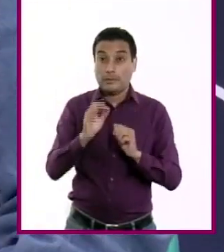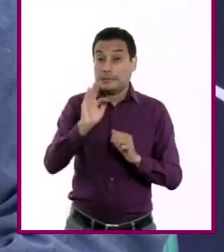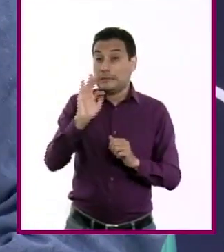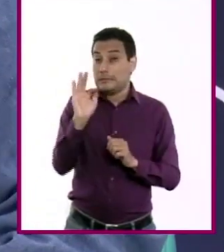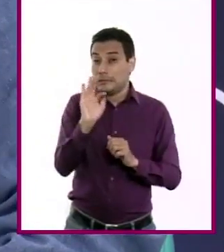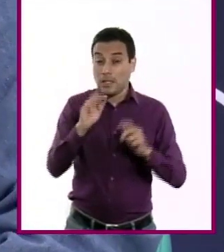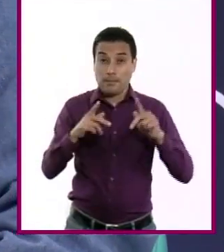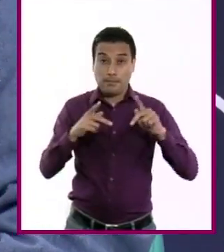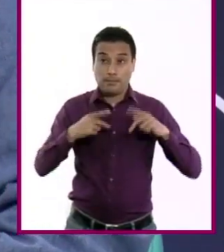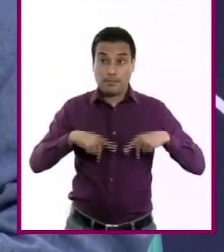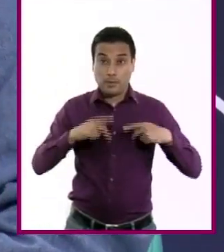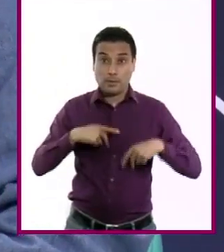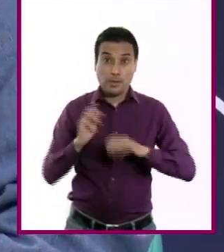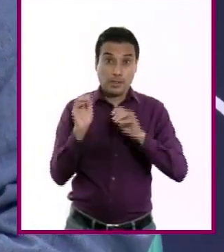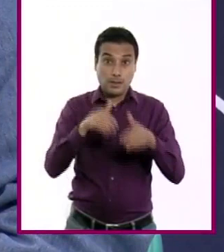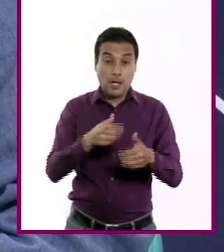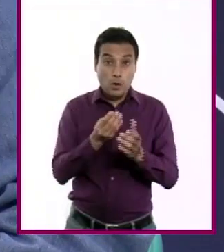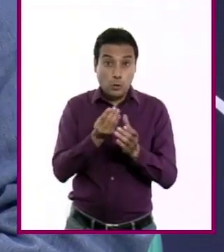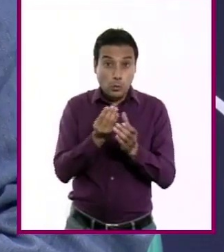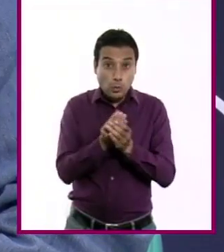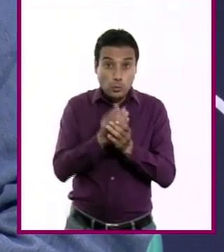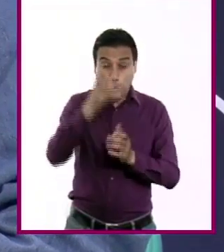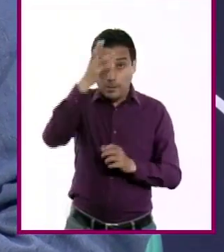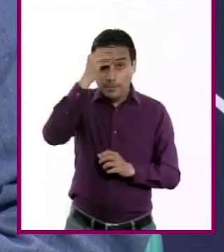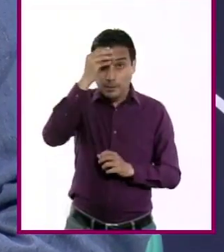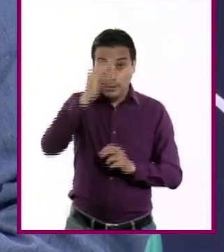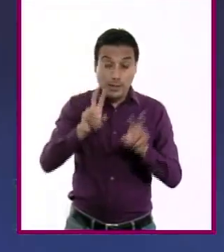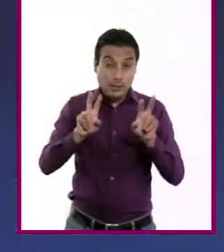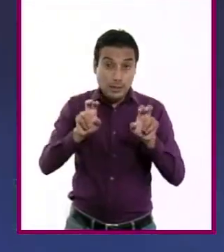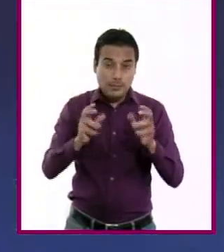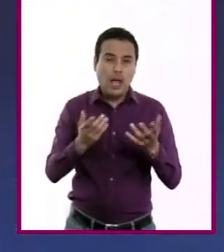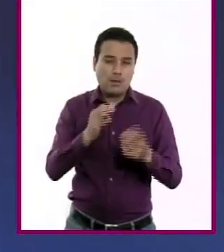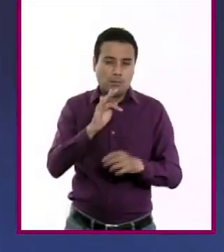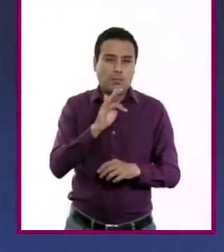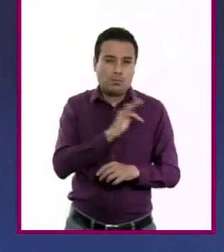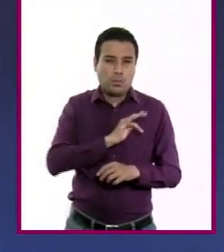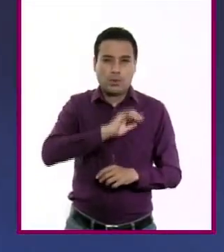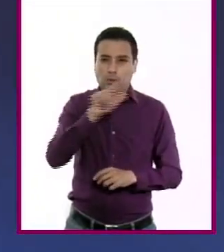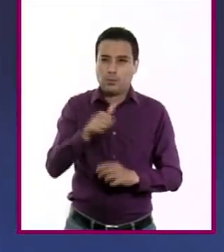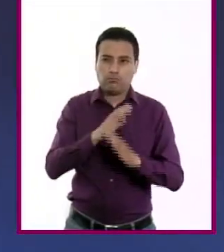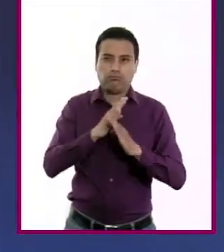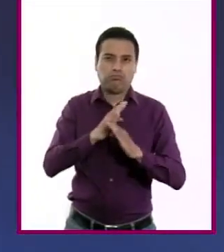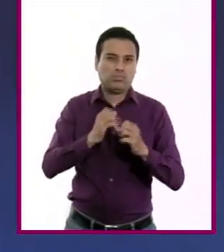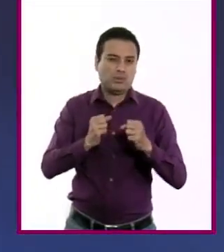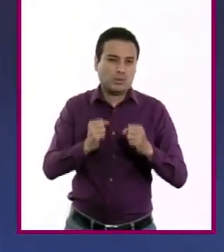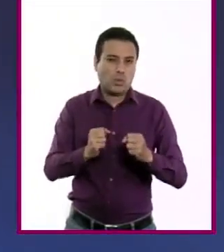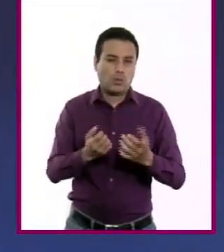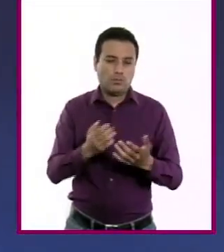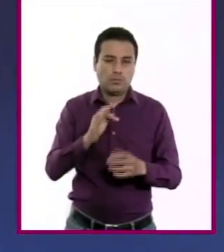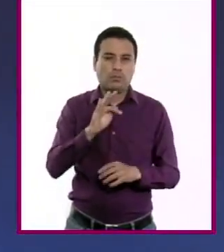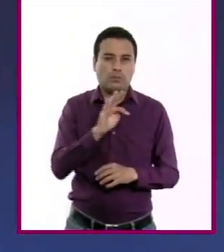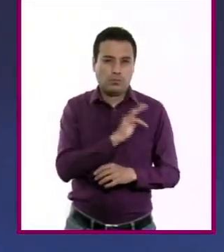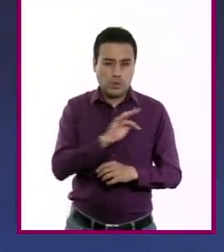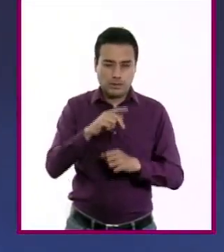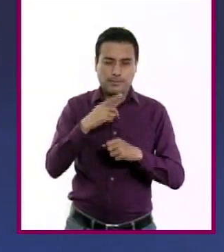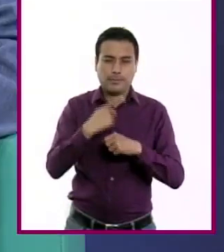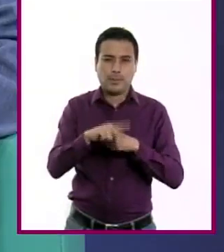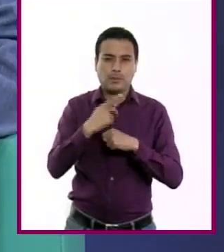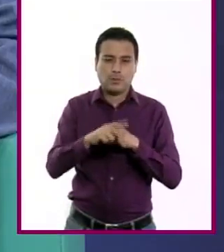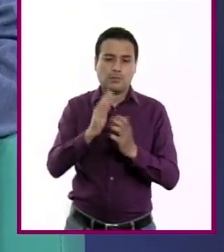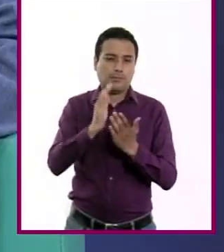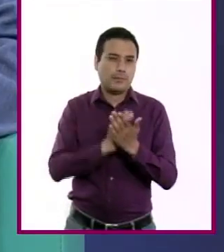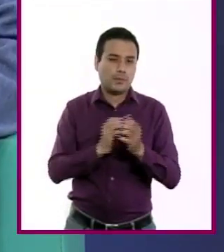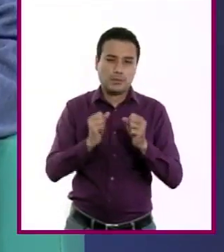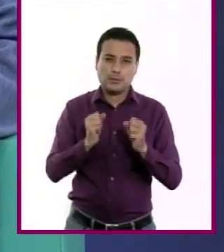las personas para que pudieran tomar acción o medida cuando pasa eso, a lo mejor podríamos bajar mucho el índice, porque